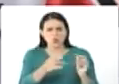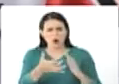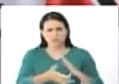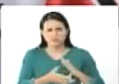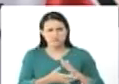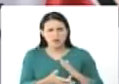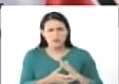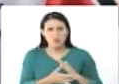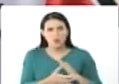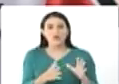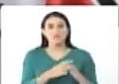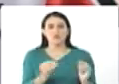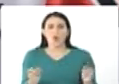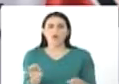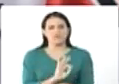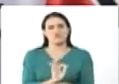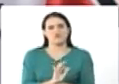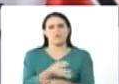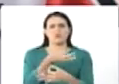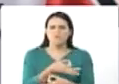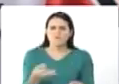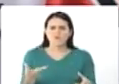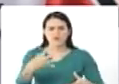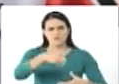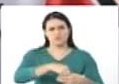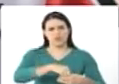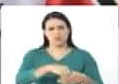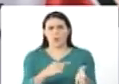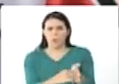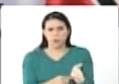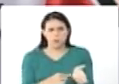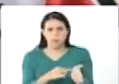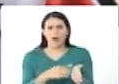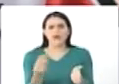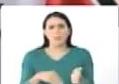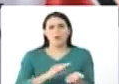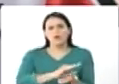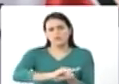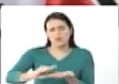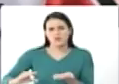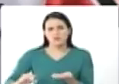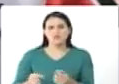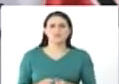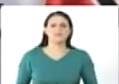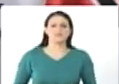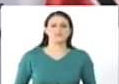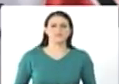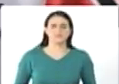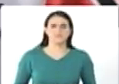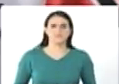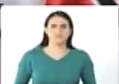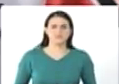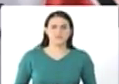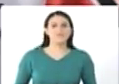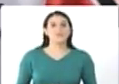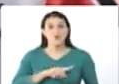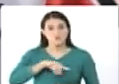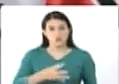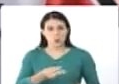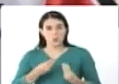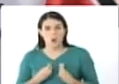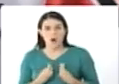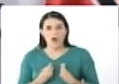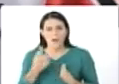testigos el buen funcionamiento de cada uno de los componentes y procesos del sistema electoral. Recibimos y pusimos en